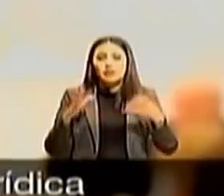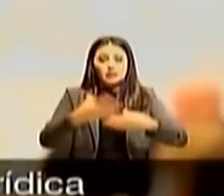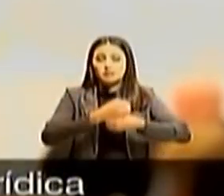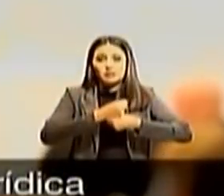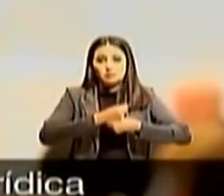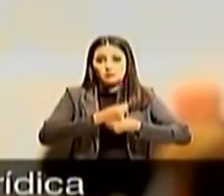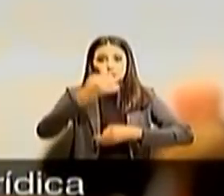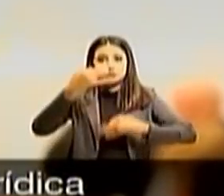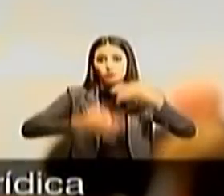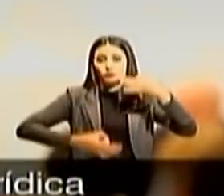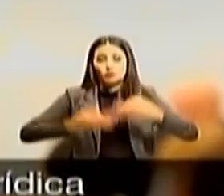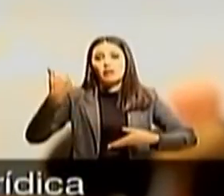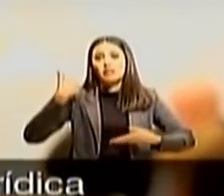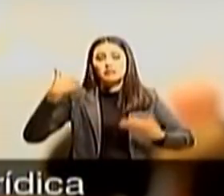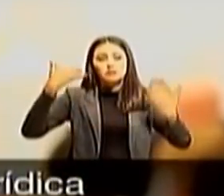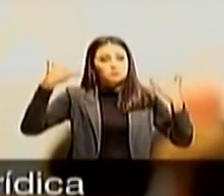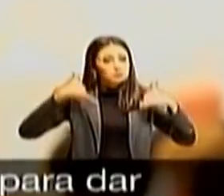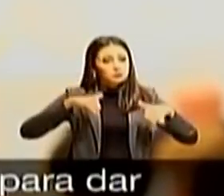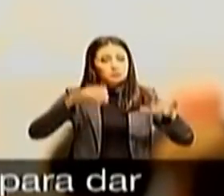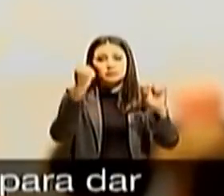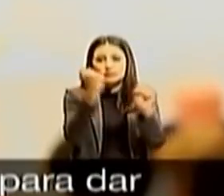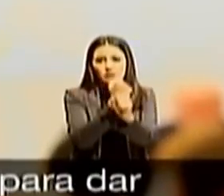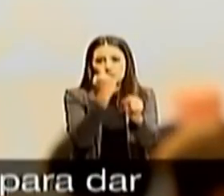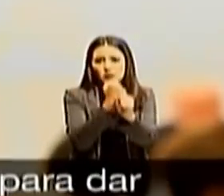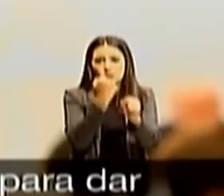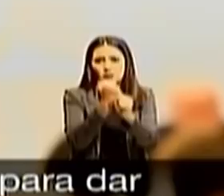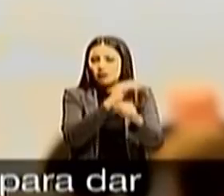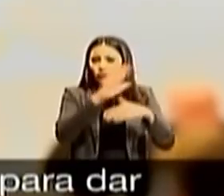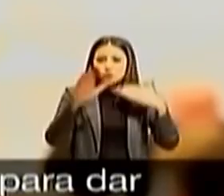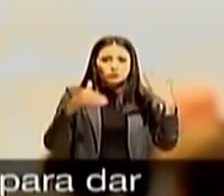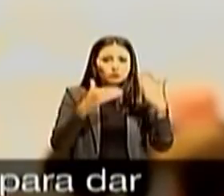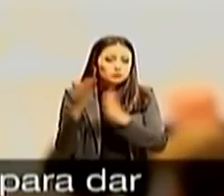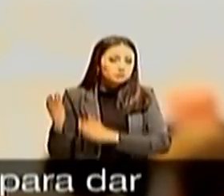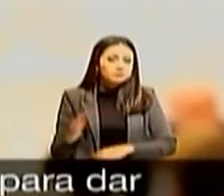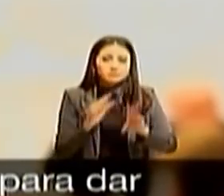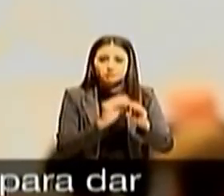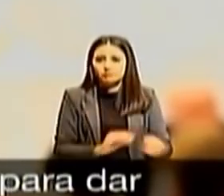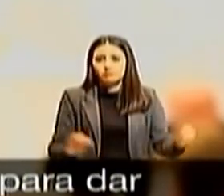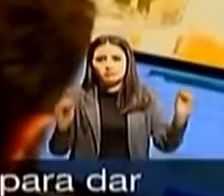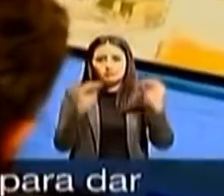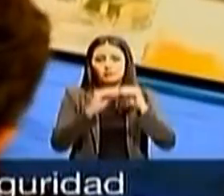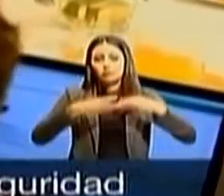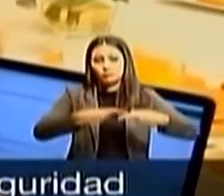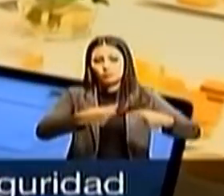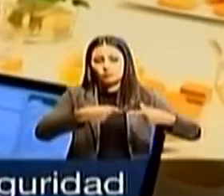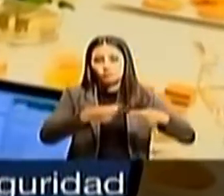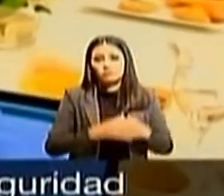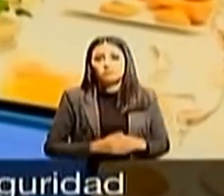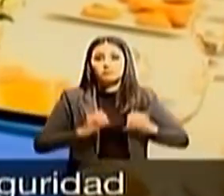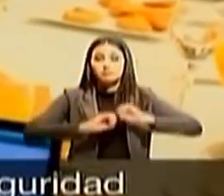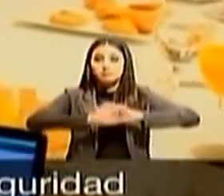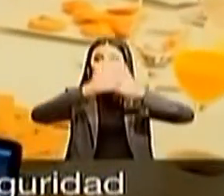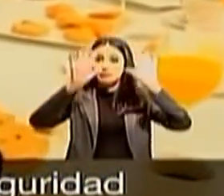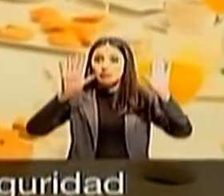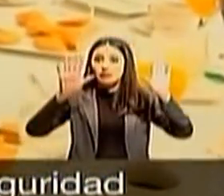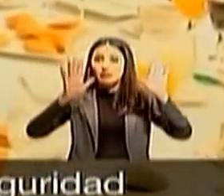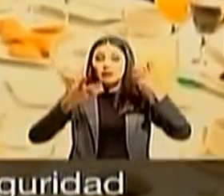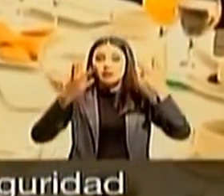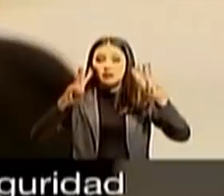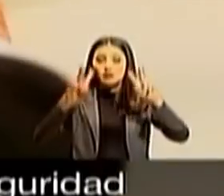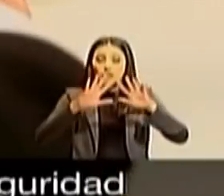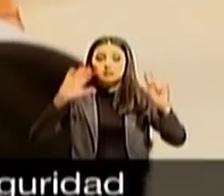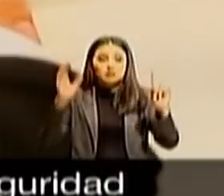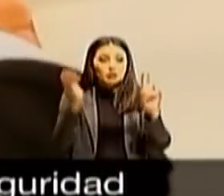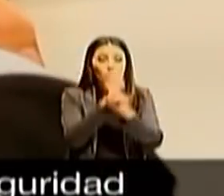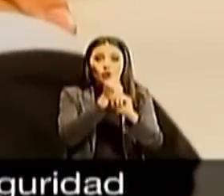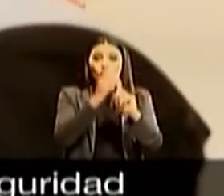de seguridad jurídica, tenemos que seguir trabajando y haciendo todos los esfuerzos para dar la mayor garantía a los inversionistas. Claramente los entornos de seguridad cada